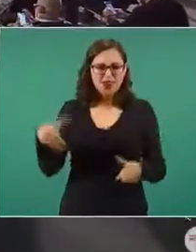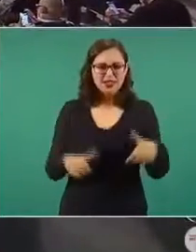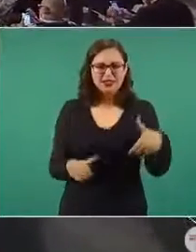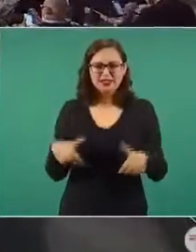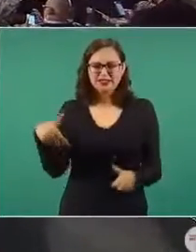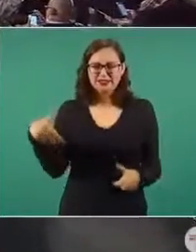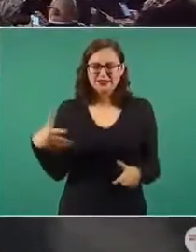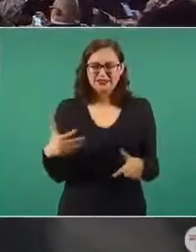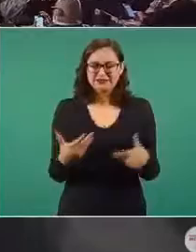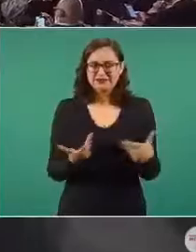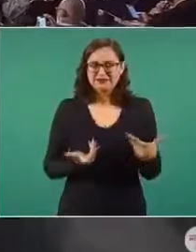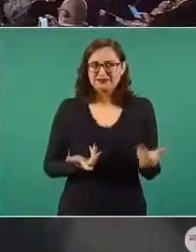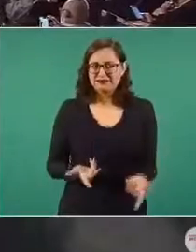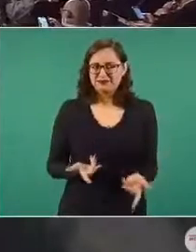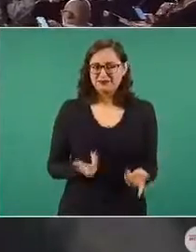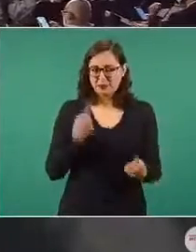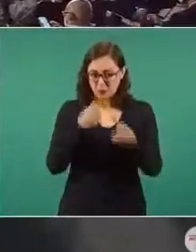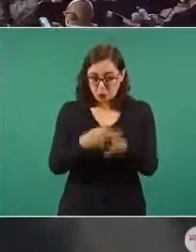No lo creo.